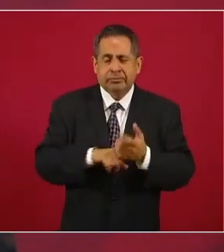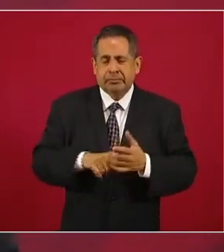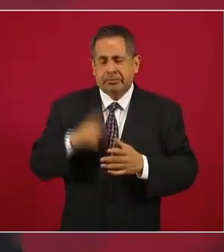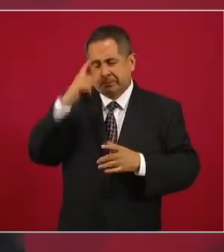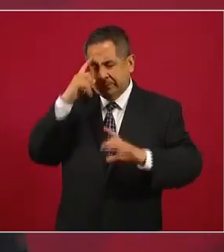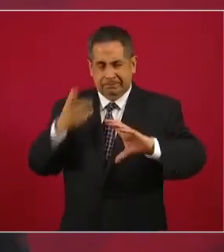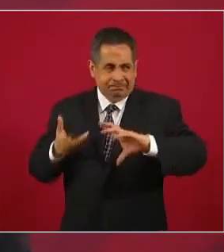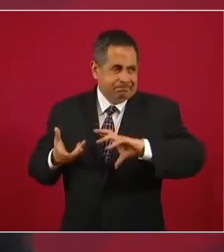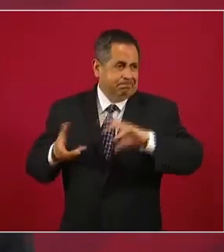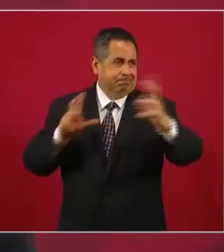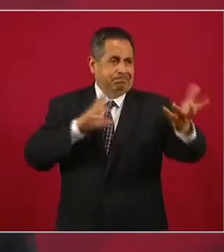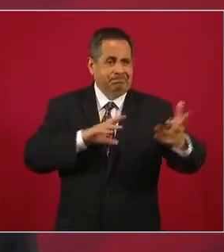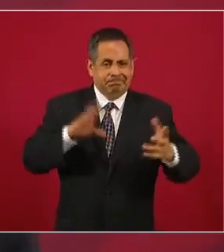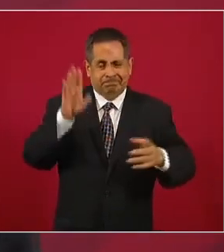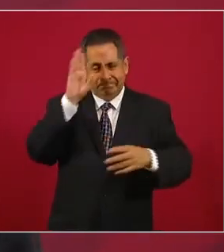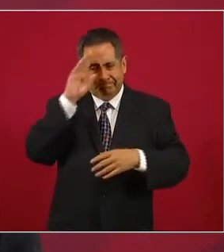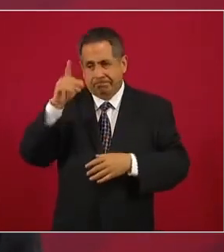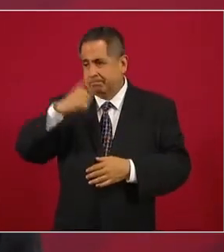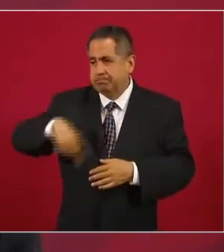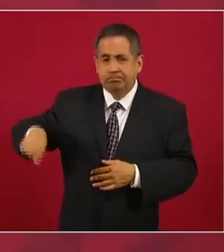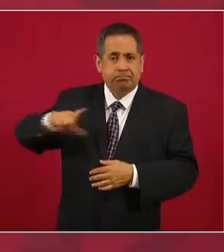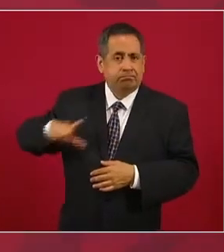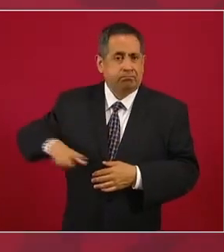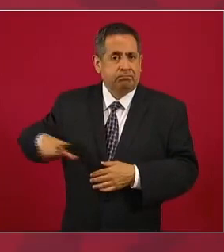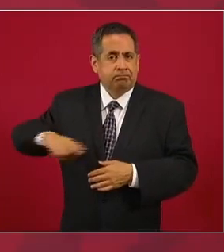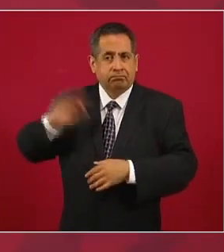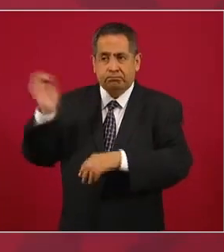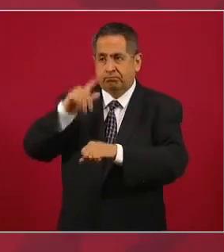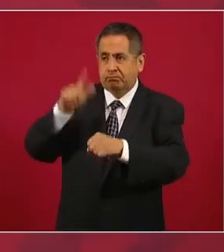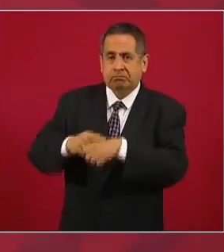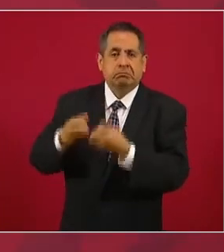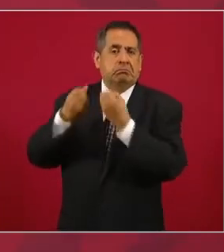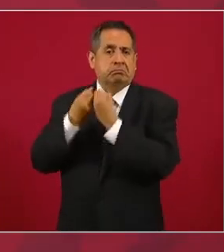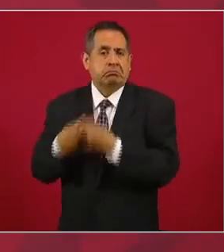monumentales al erario,